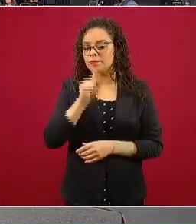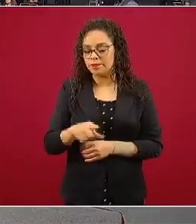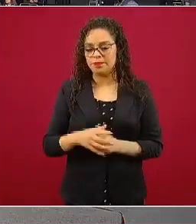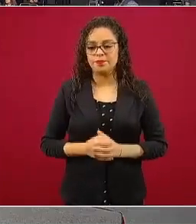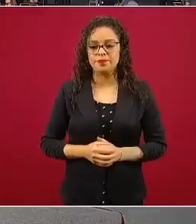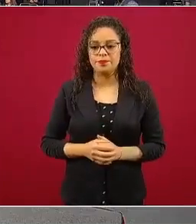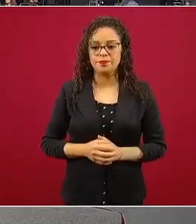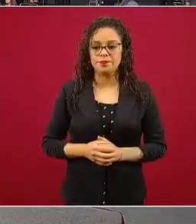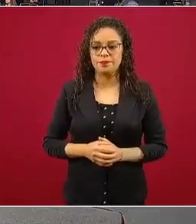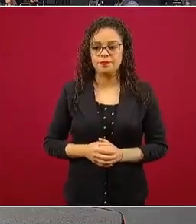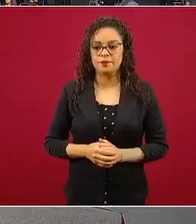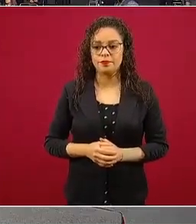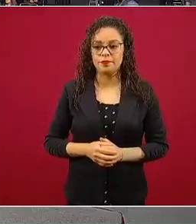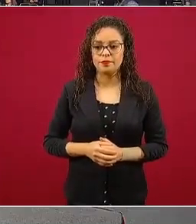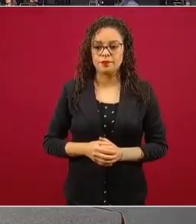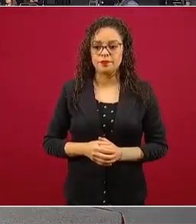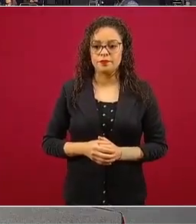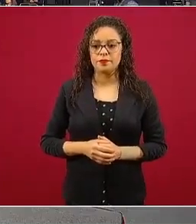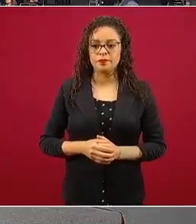favor.